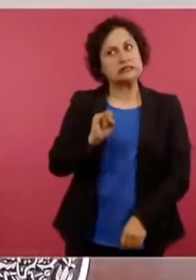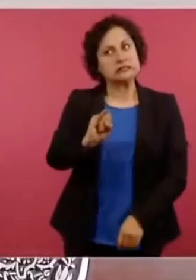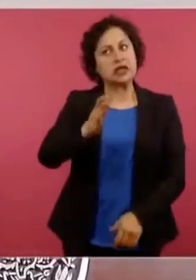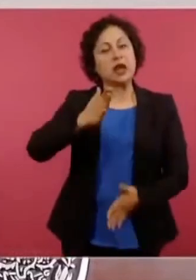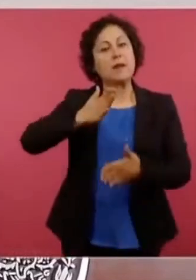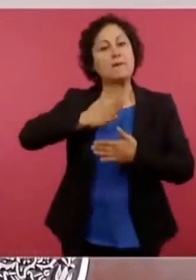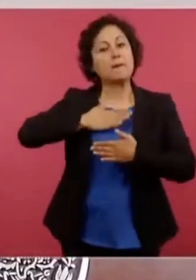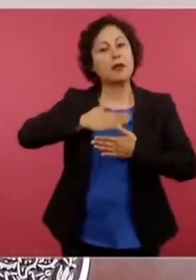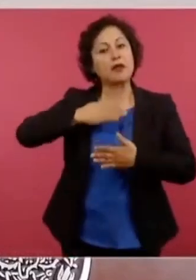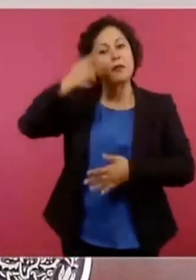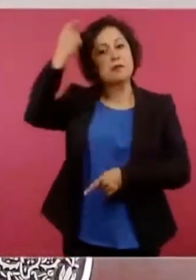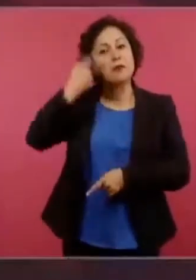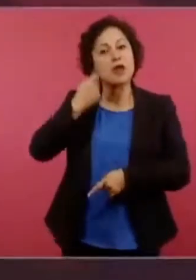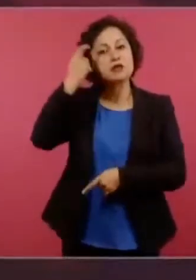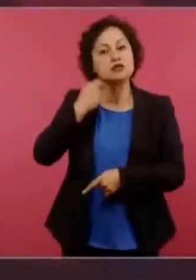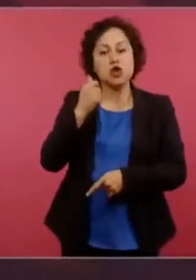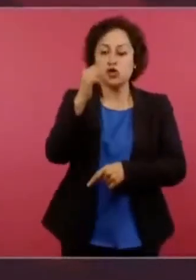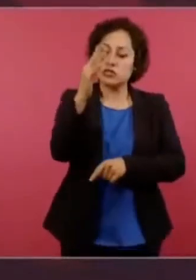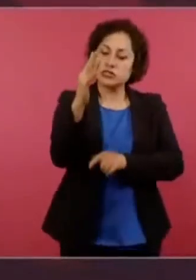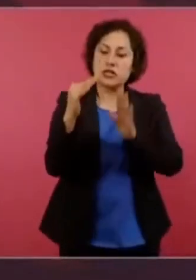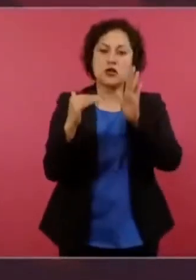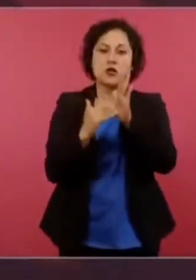mensuales.